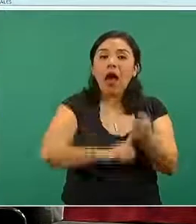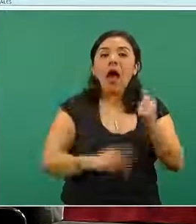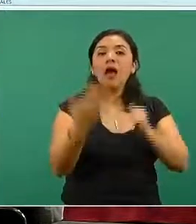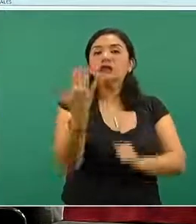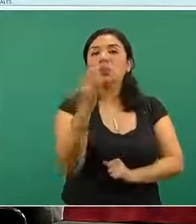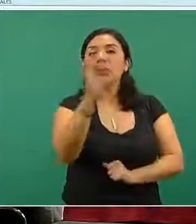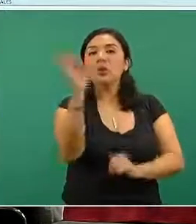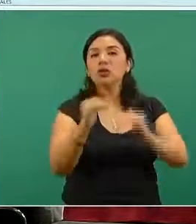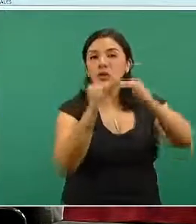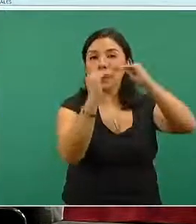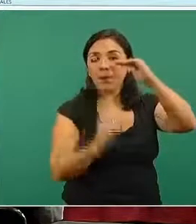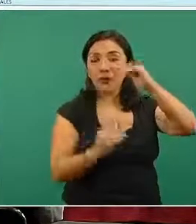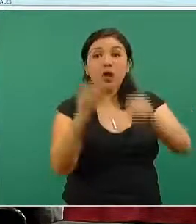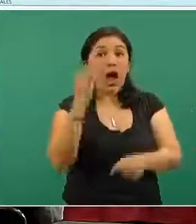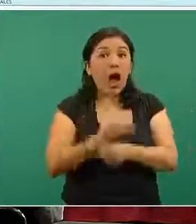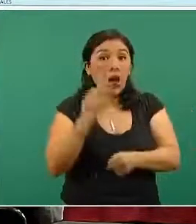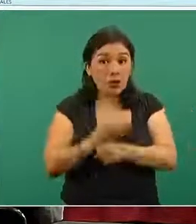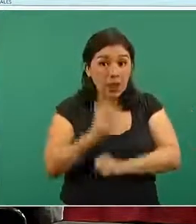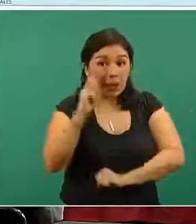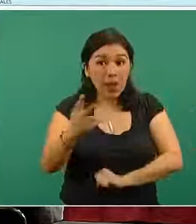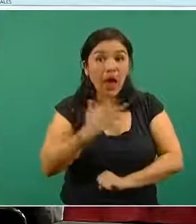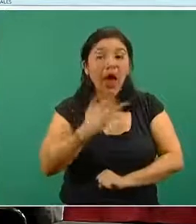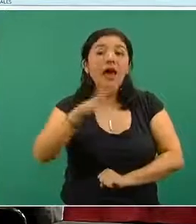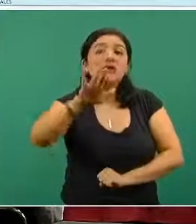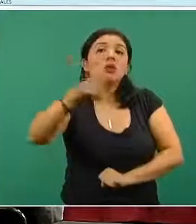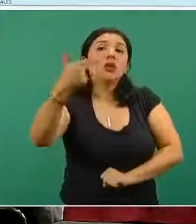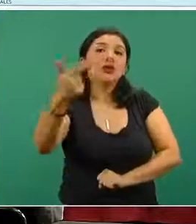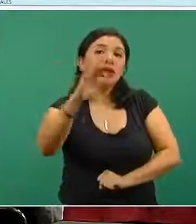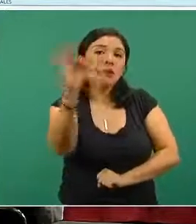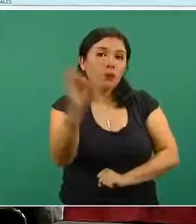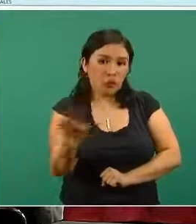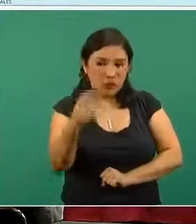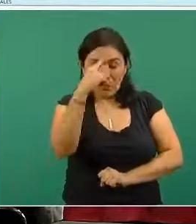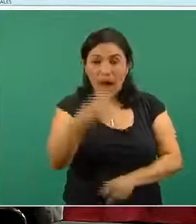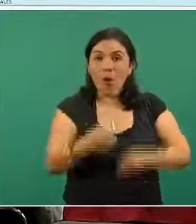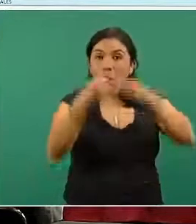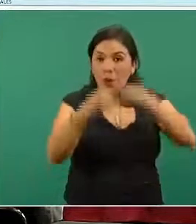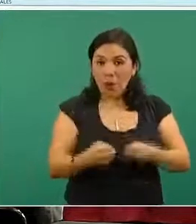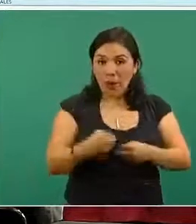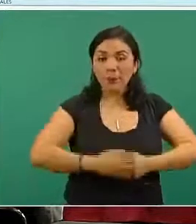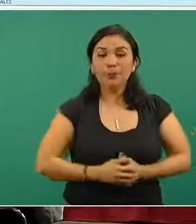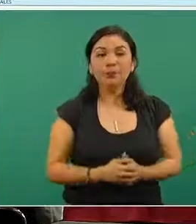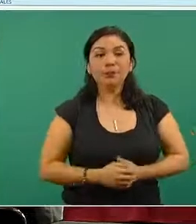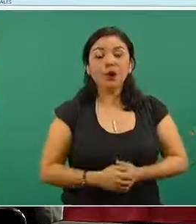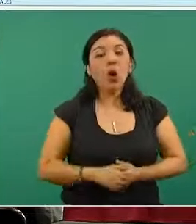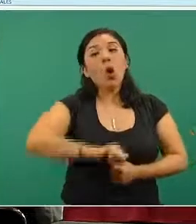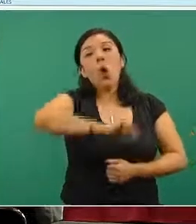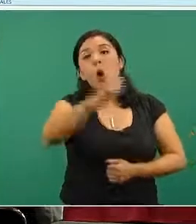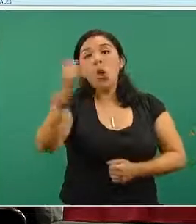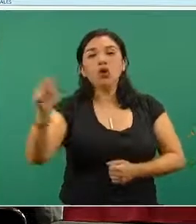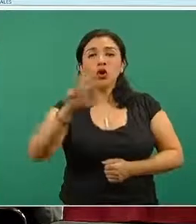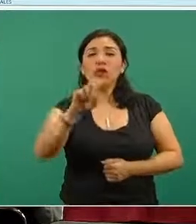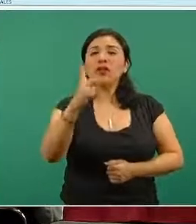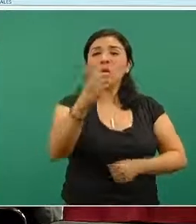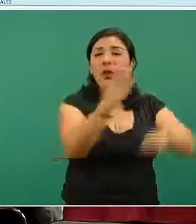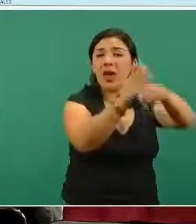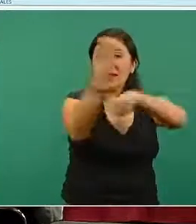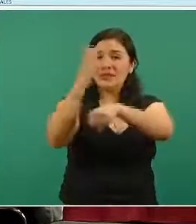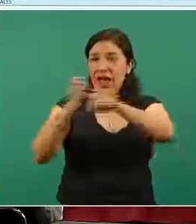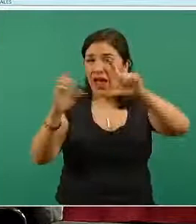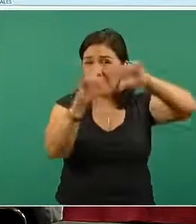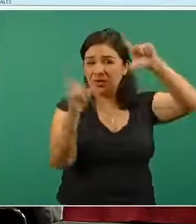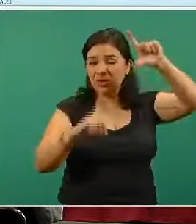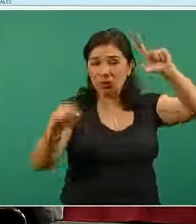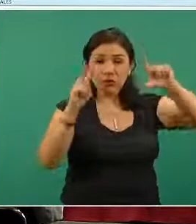del 50%. Actualmente está con el 57% de ocupación. Y el resto de las entidades, las 31